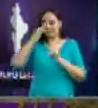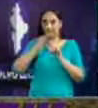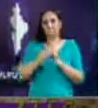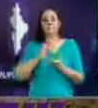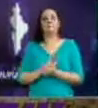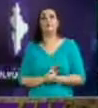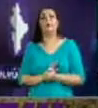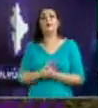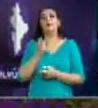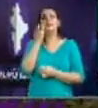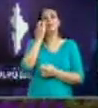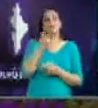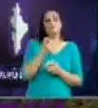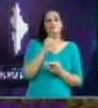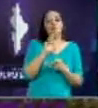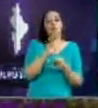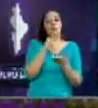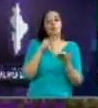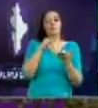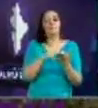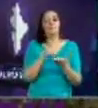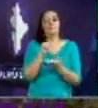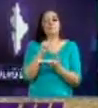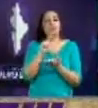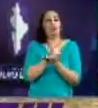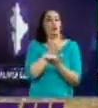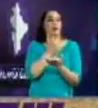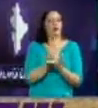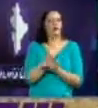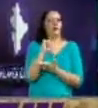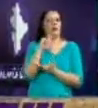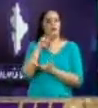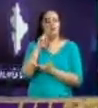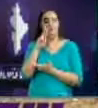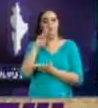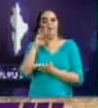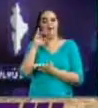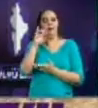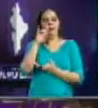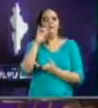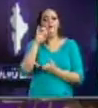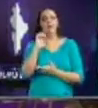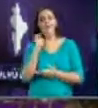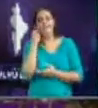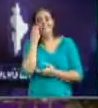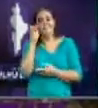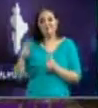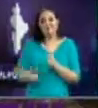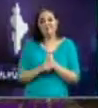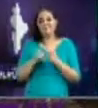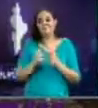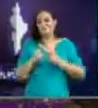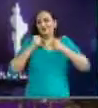iturbide representó para los brigadistas un reto extremo debido a las múltiples complicaciones que presentaba el